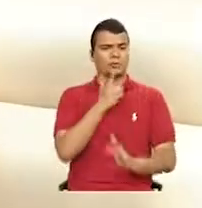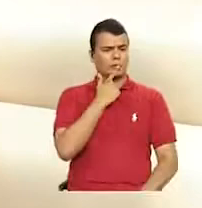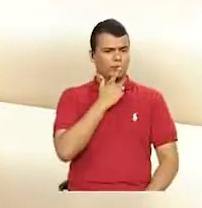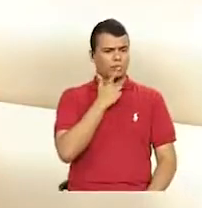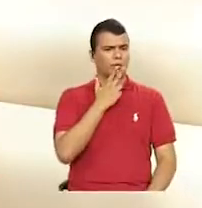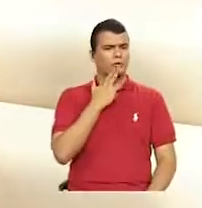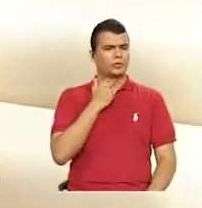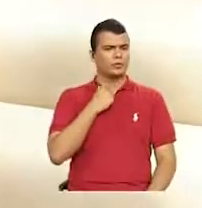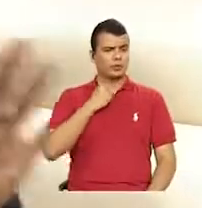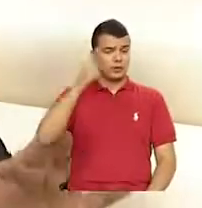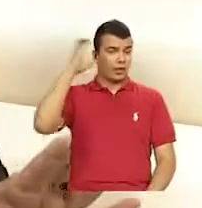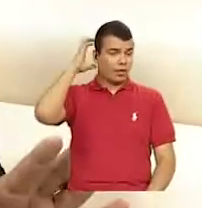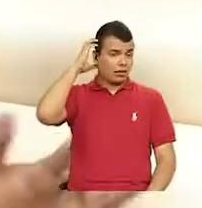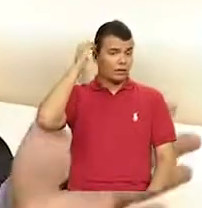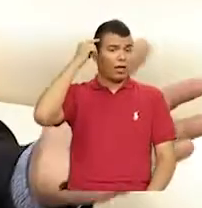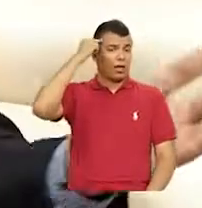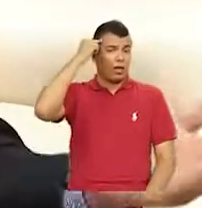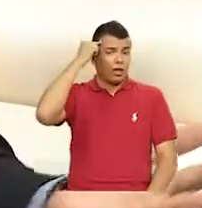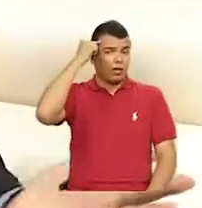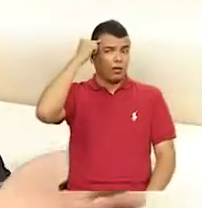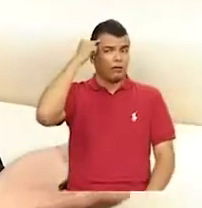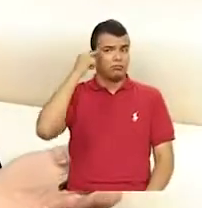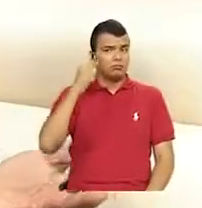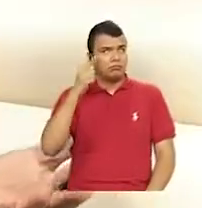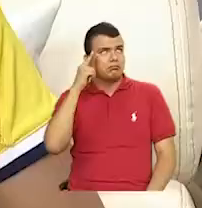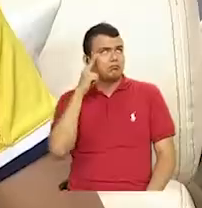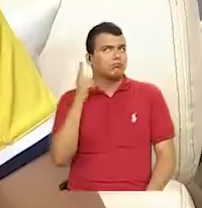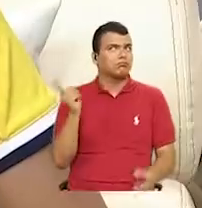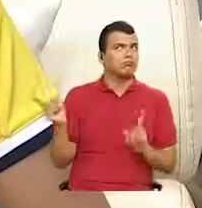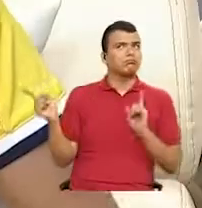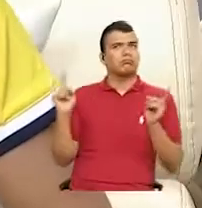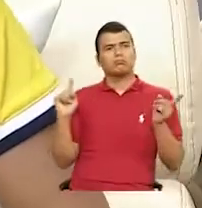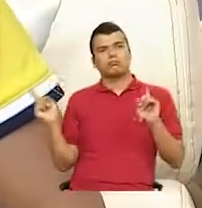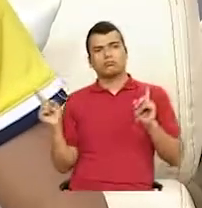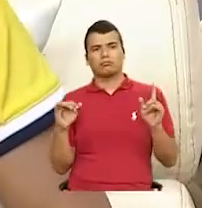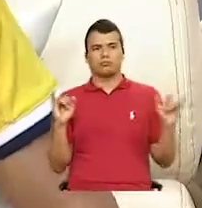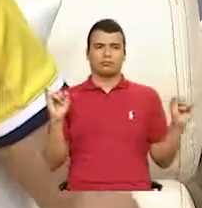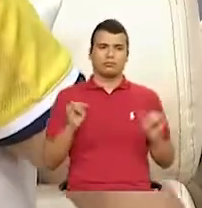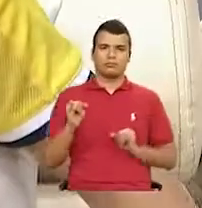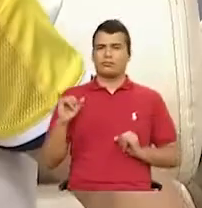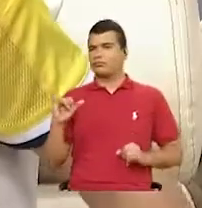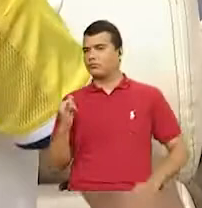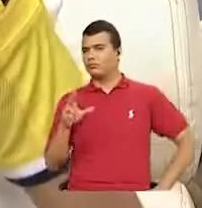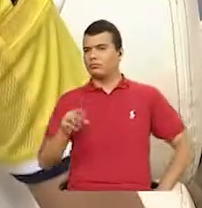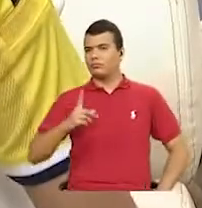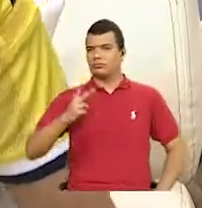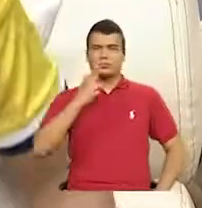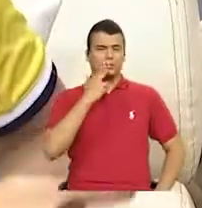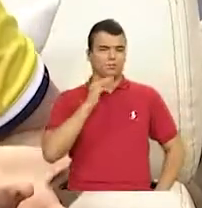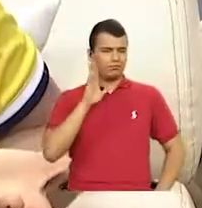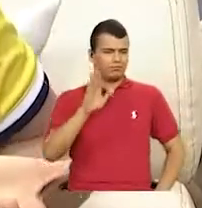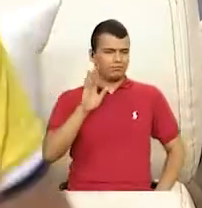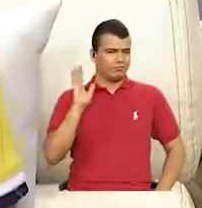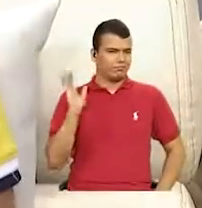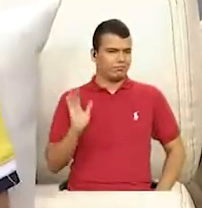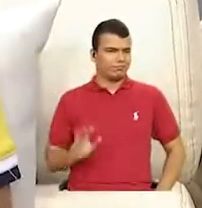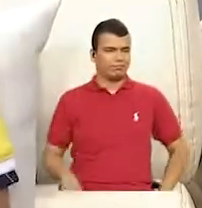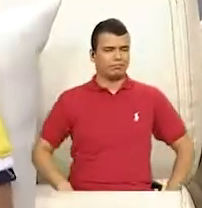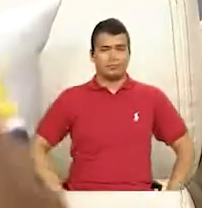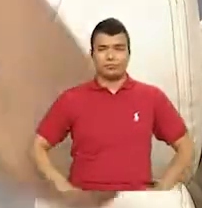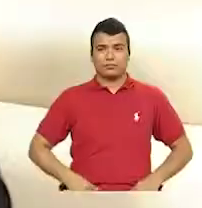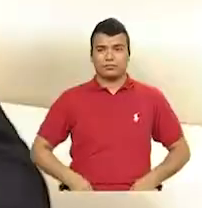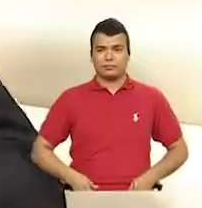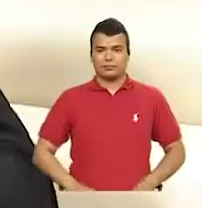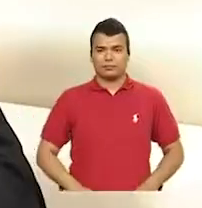tu cerebro no sabe, él no diferencia. Él no diferencia qué es light y qué no es light. No, es dulce. Es dulce. Es dulce. Y para el